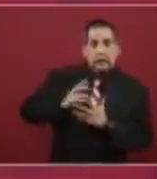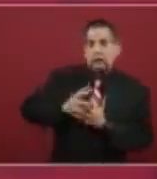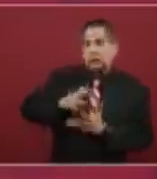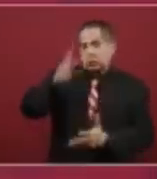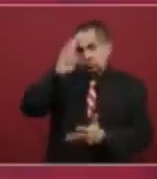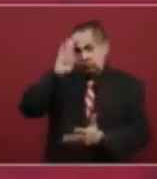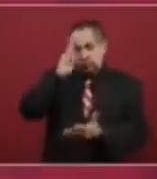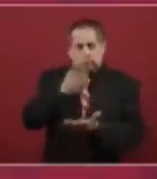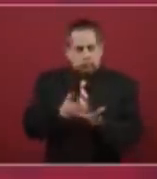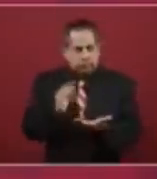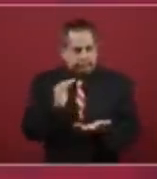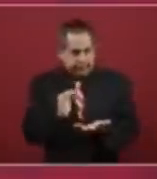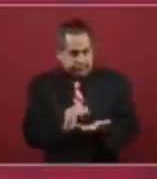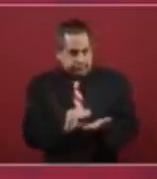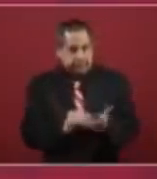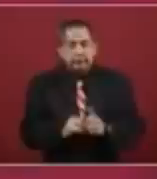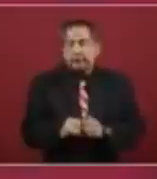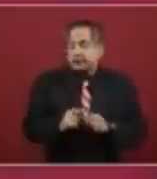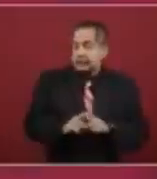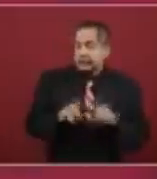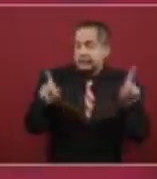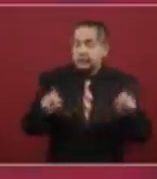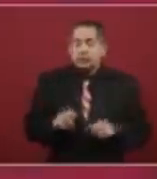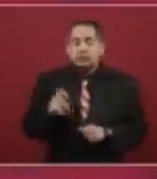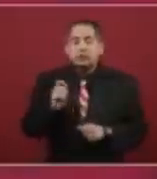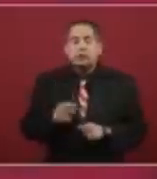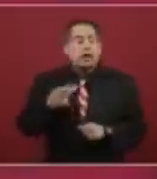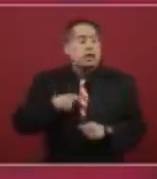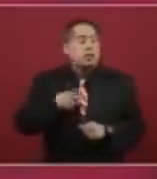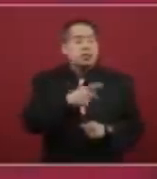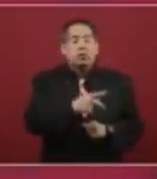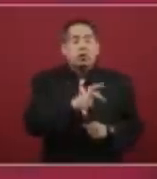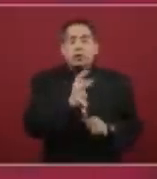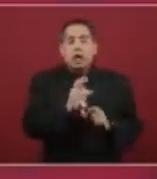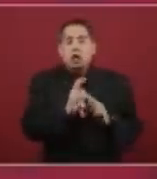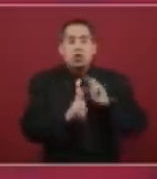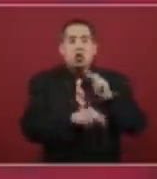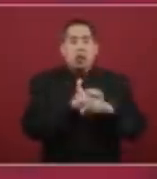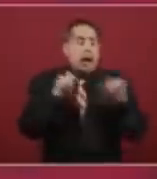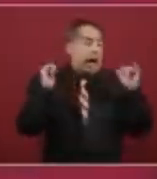había anteriormente, la diferencia es que también ya la gente no acude.